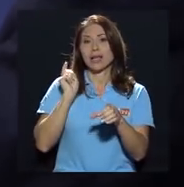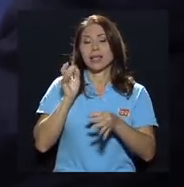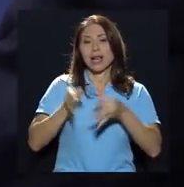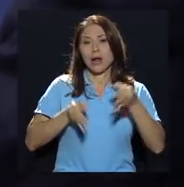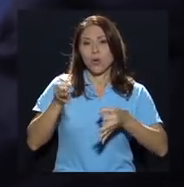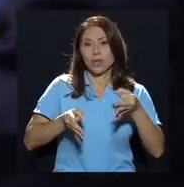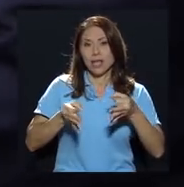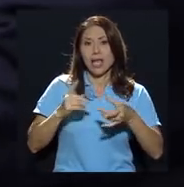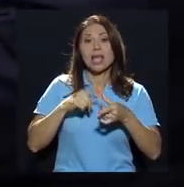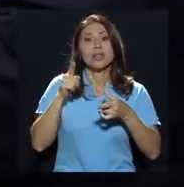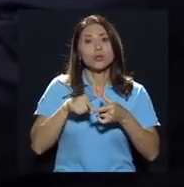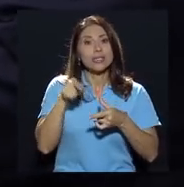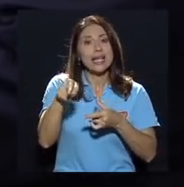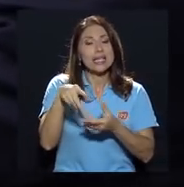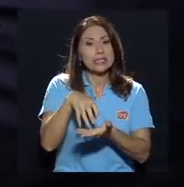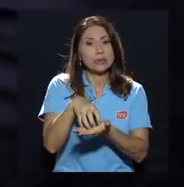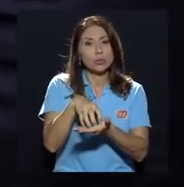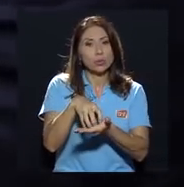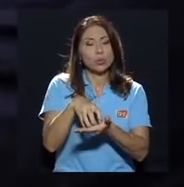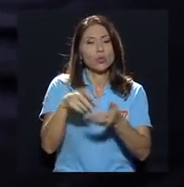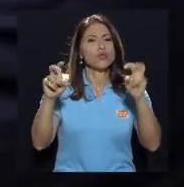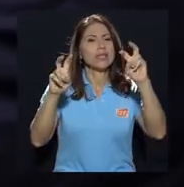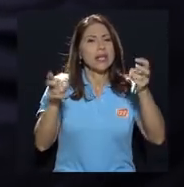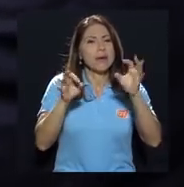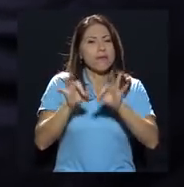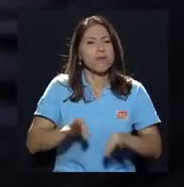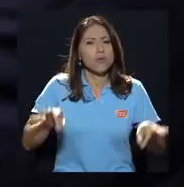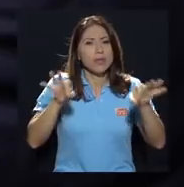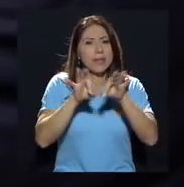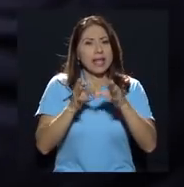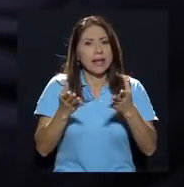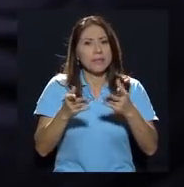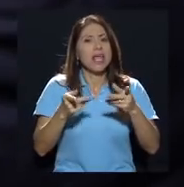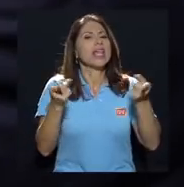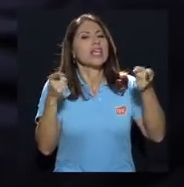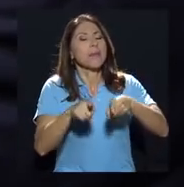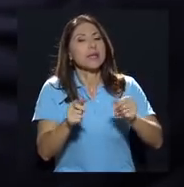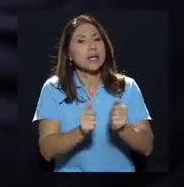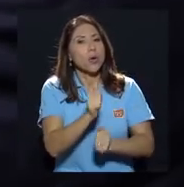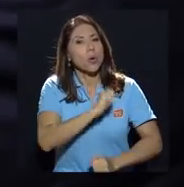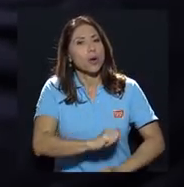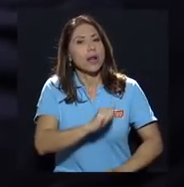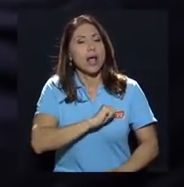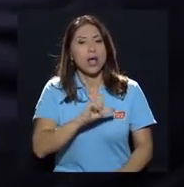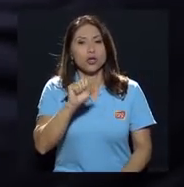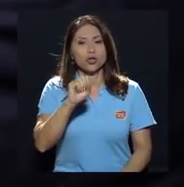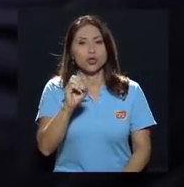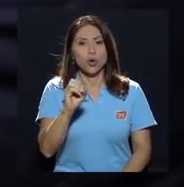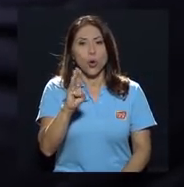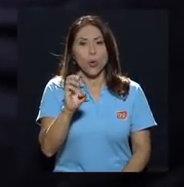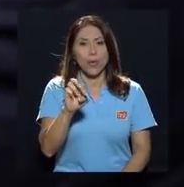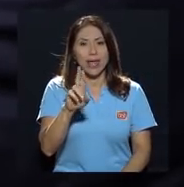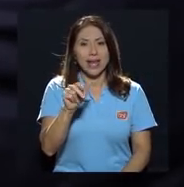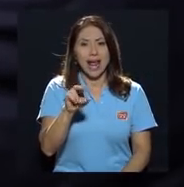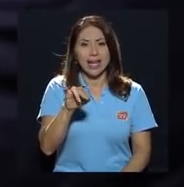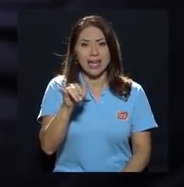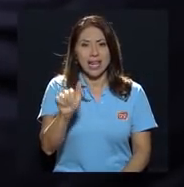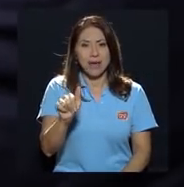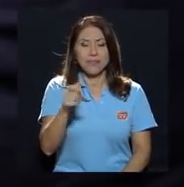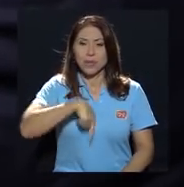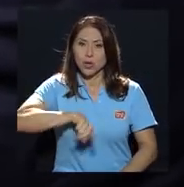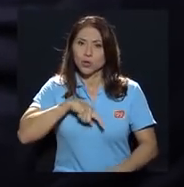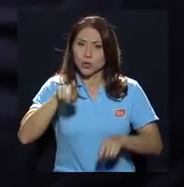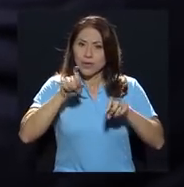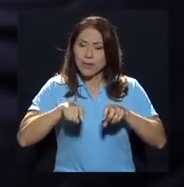entonces ahí ellos han cuestionado mucho un tema que es fundamental que pasa por la soberanía y que creo que en este caso merece la pena un